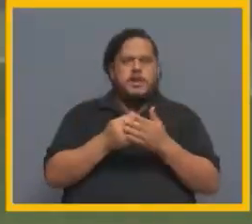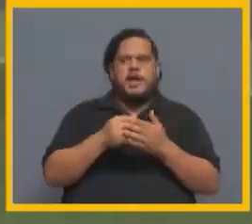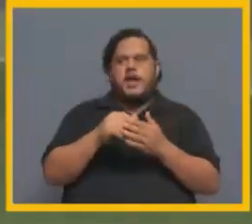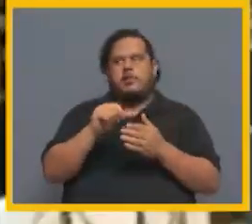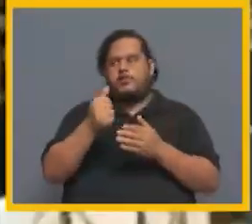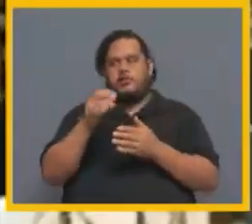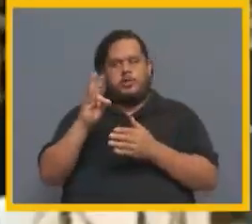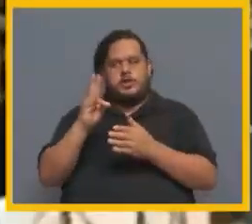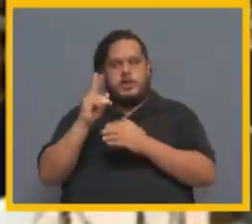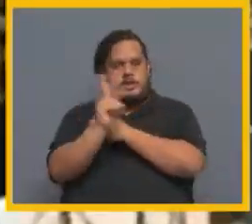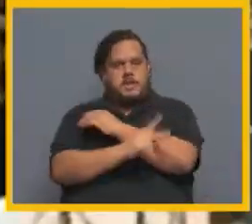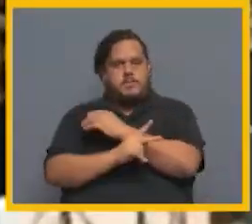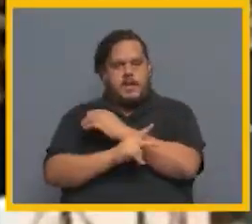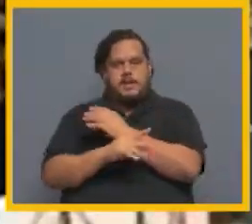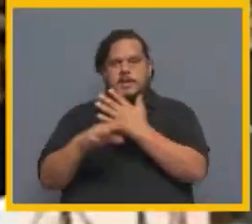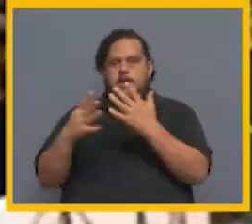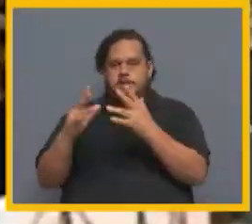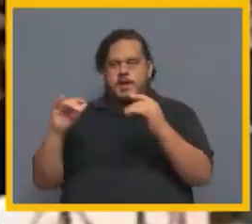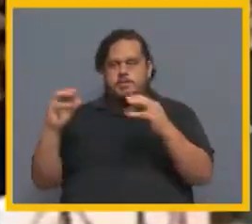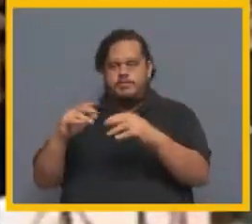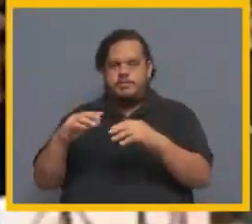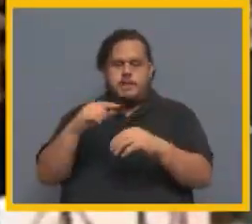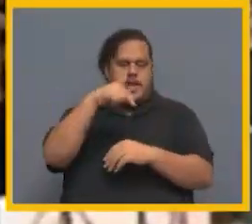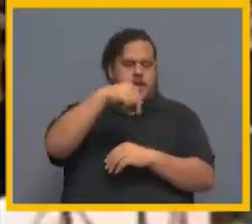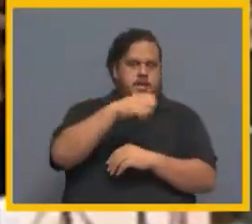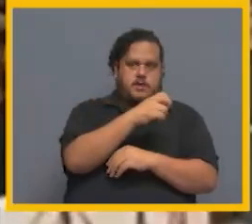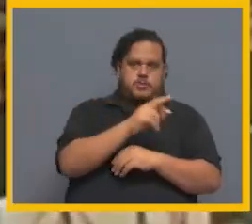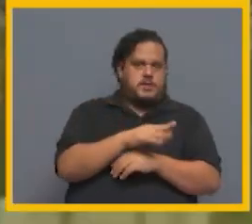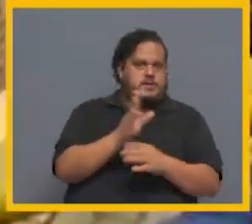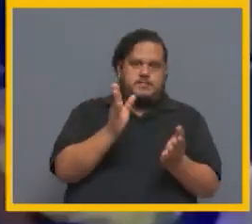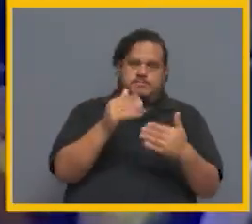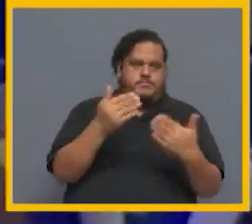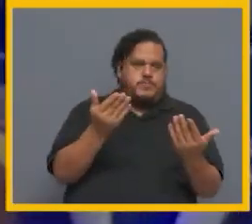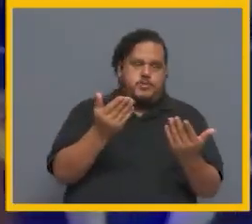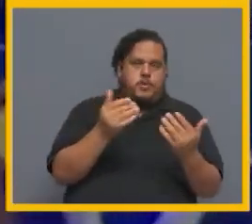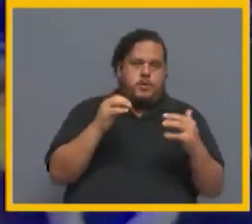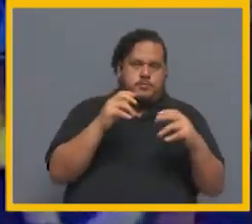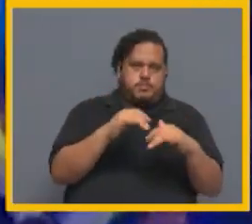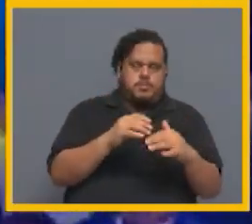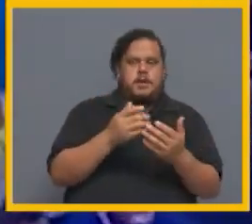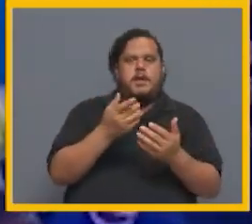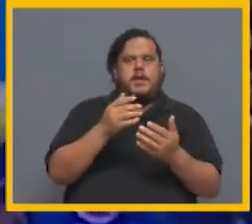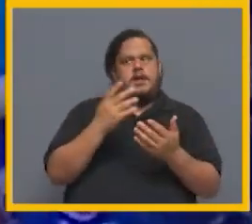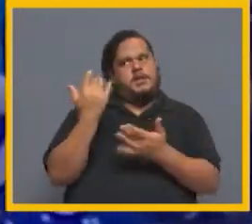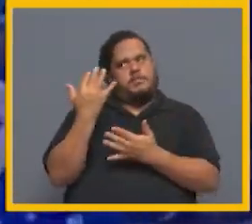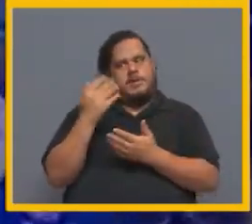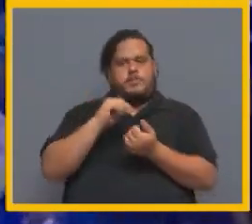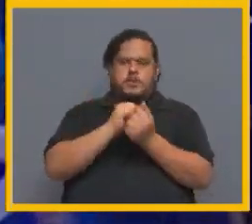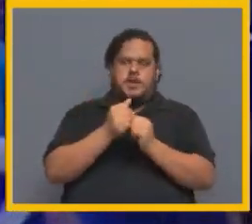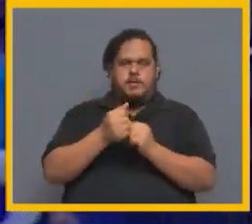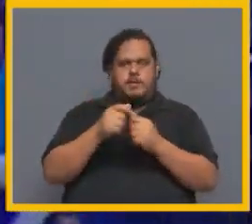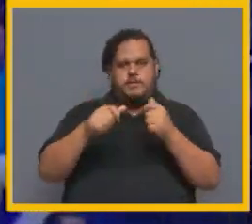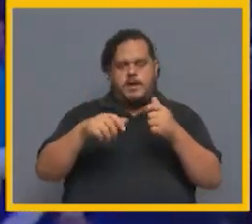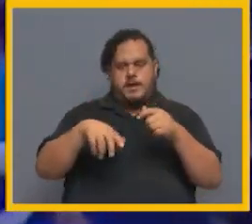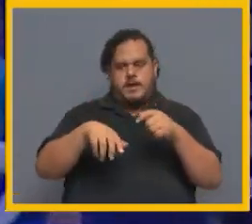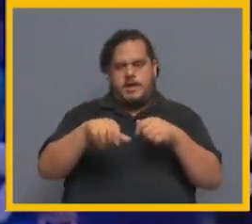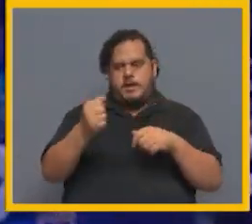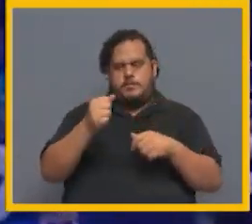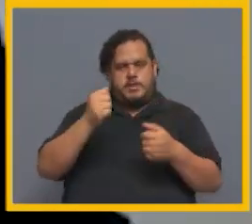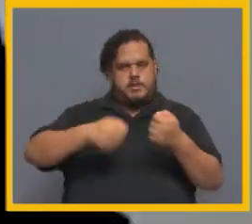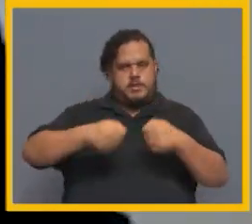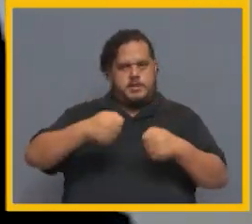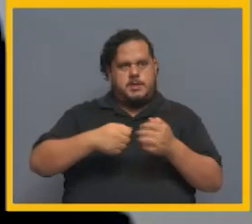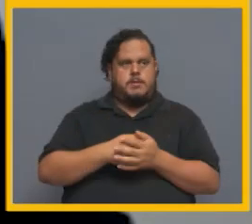7 países del área, en Costa Rica sigue sin haber afición, algo que se espera cambie para el mes de septiembre. Creo que para